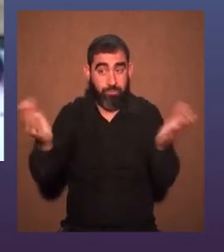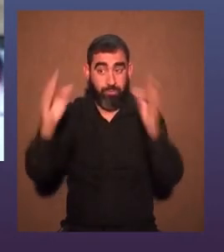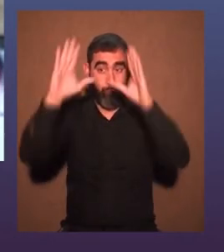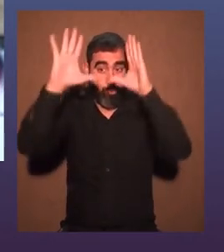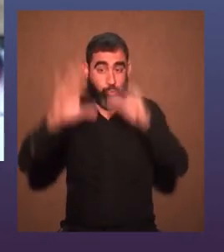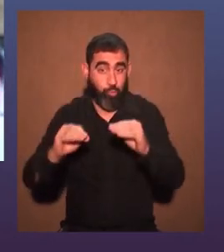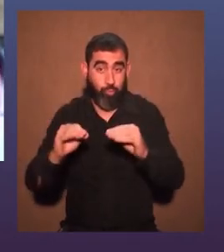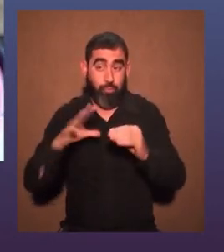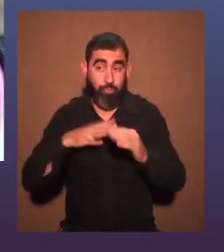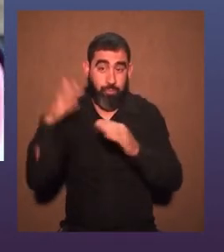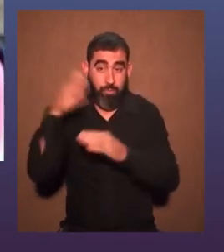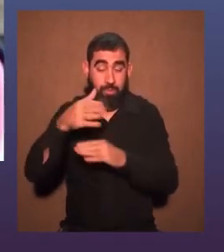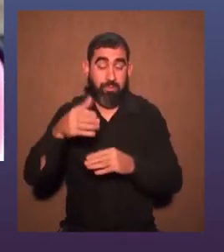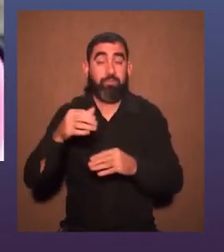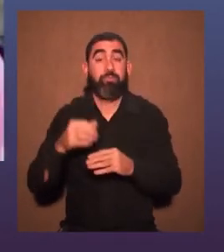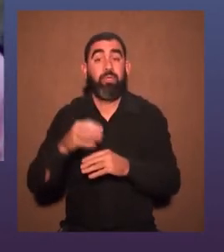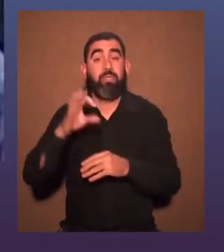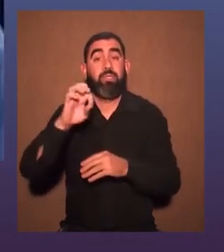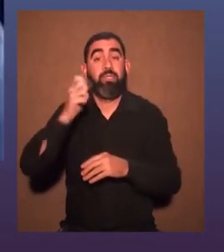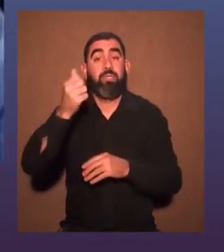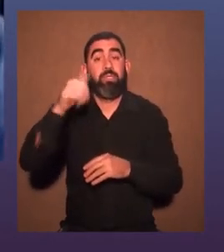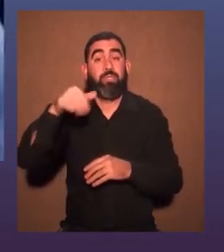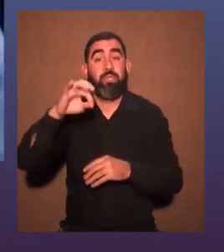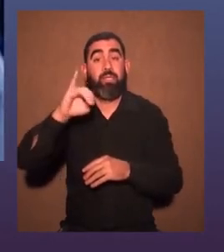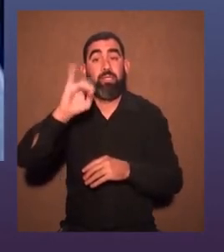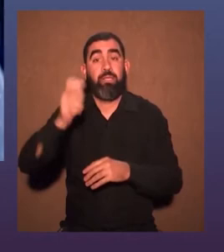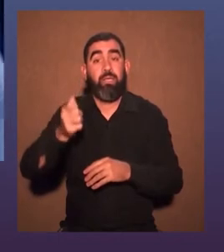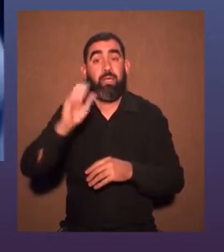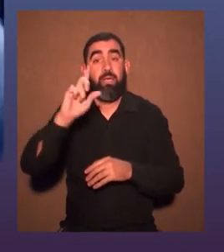Bien. ¿Santiago?